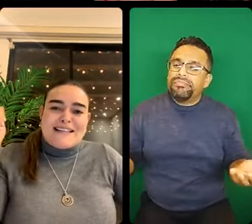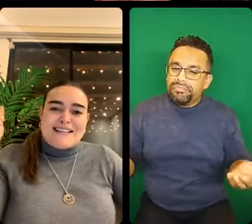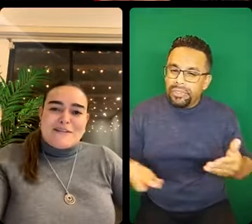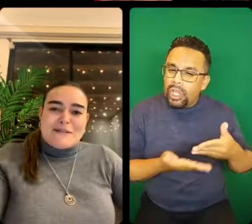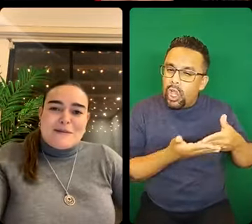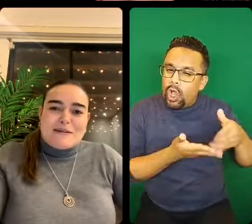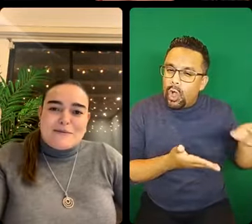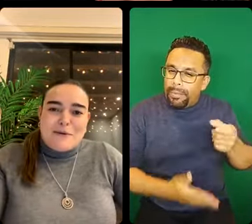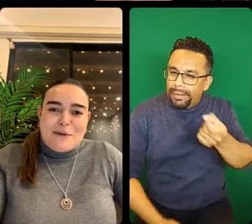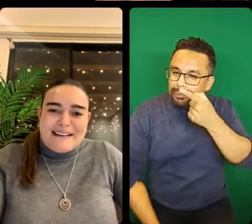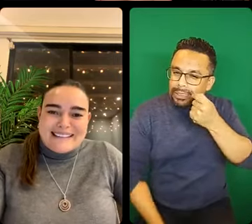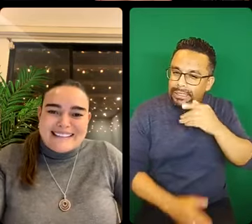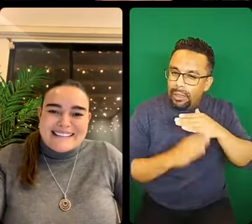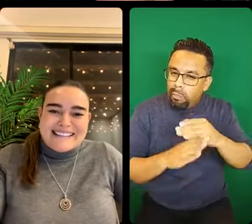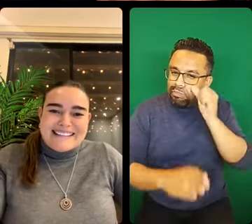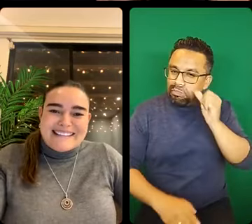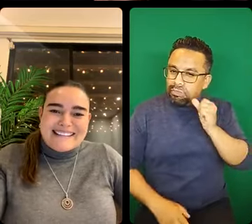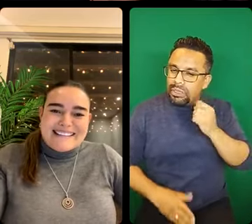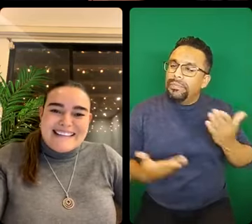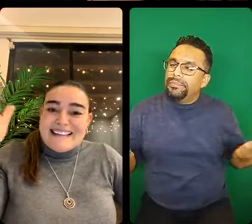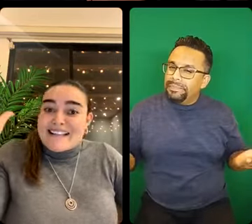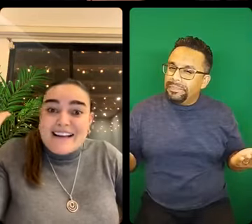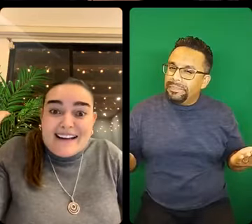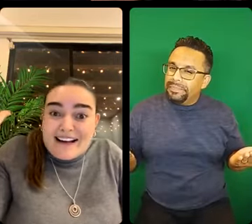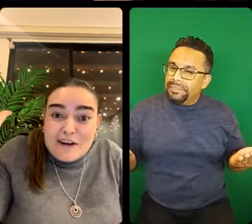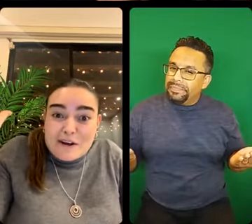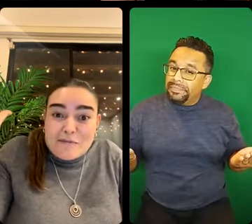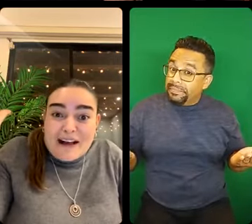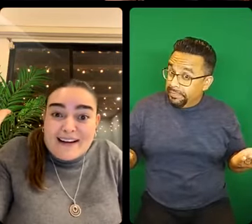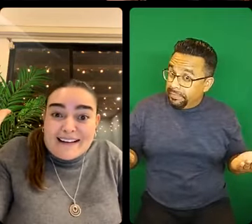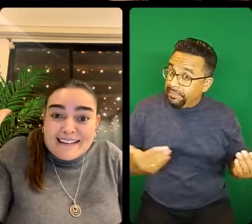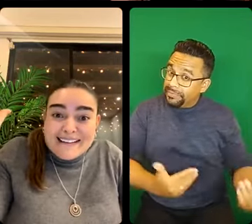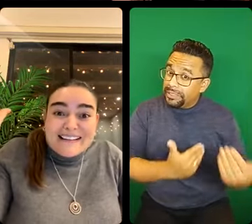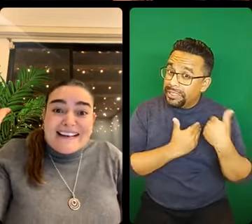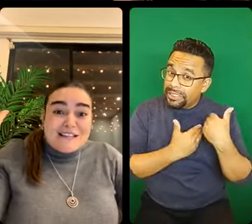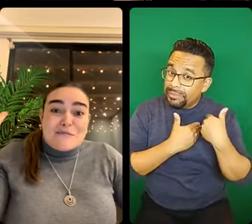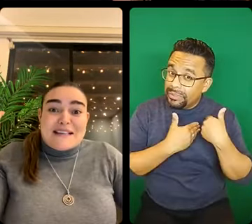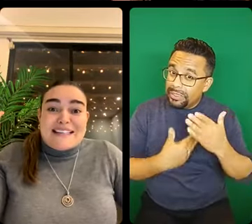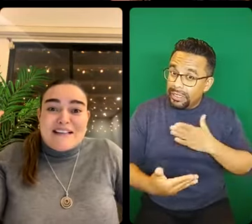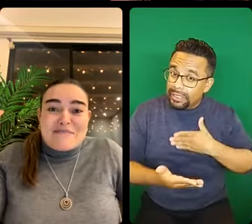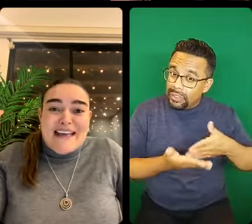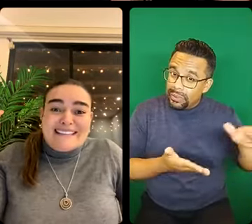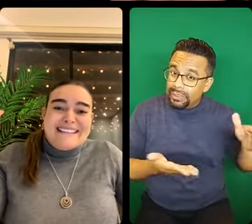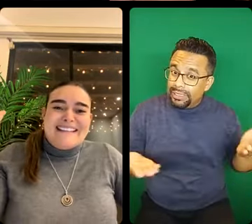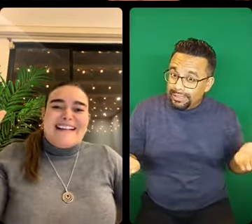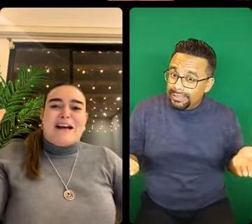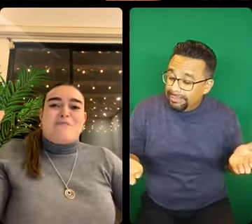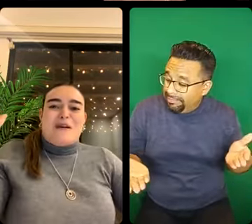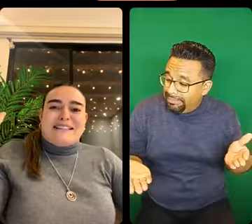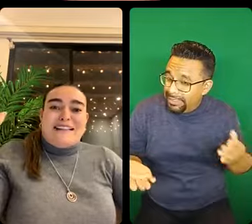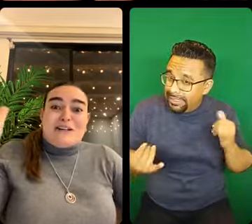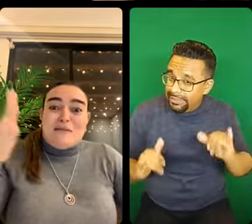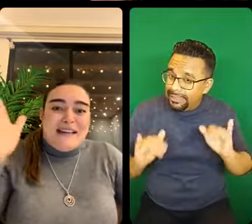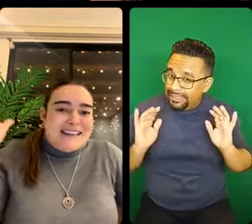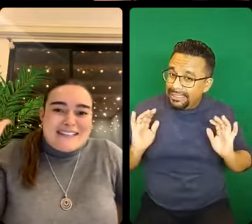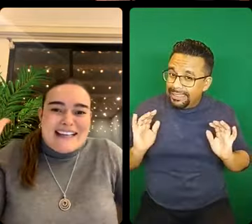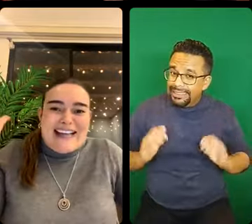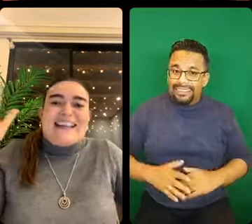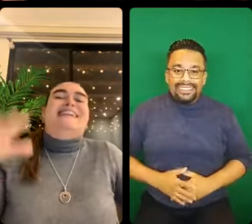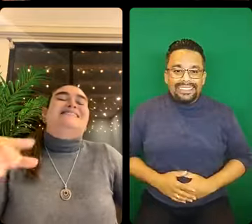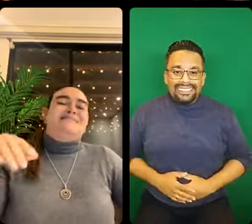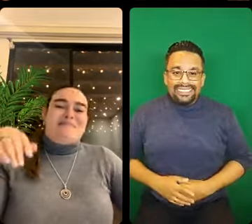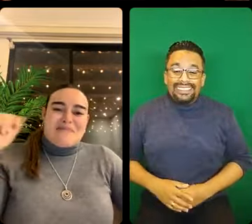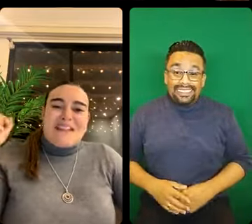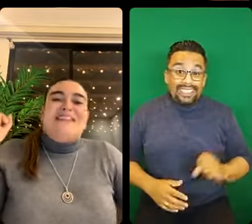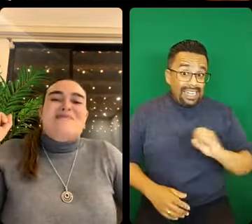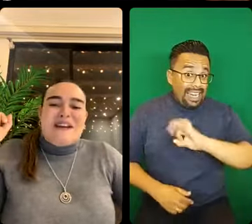la pastilla anticonceptiva a su novia? Y es el encargado de comprarla. Eso pasa también. La mujer. Exactamente, lo vas a ver